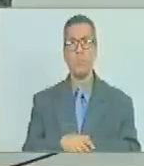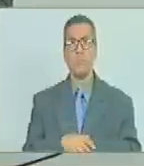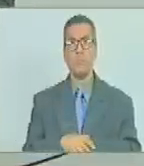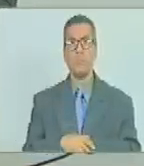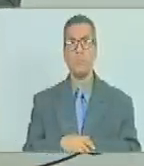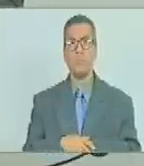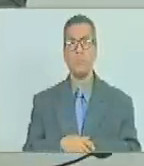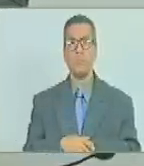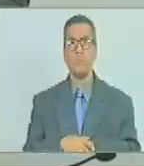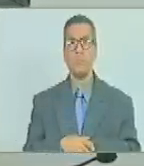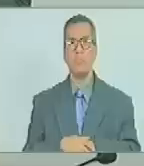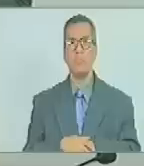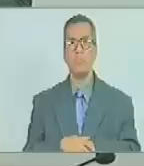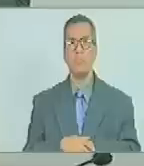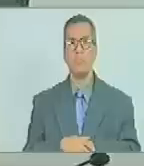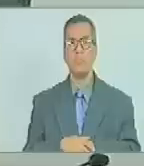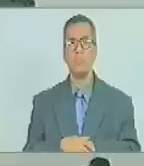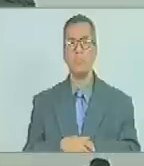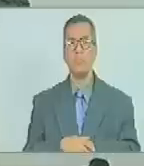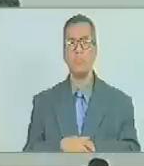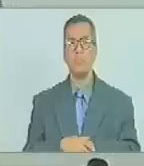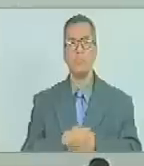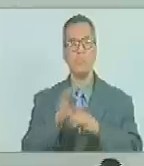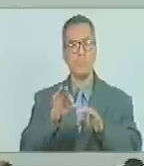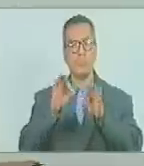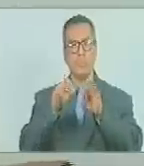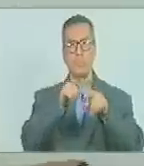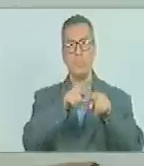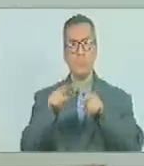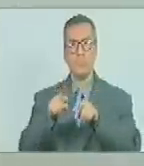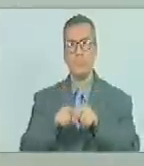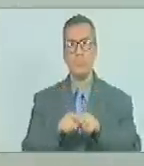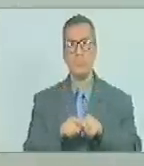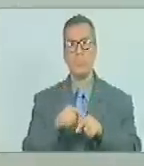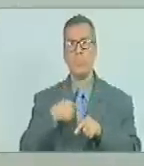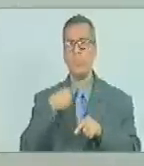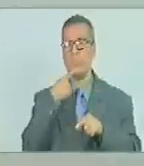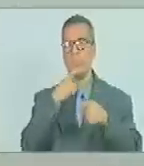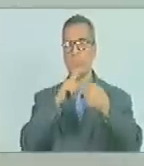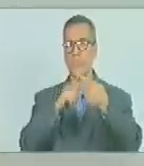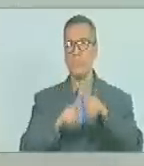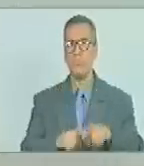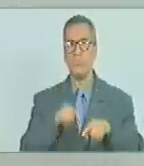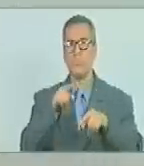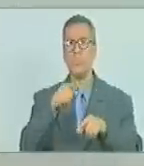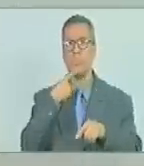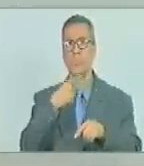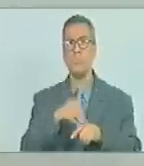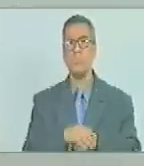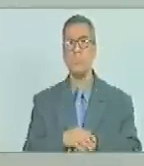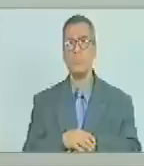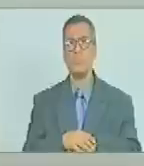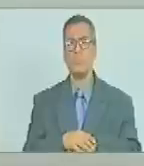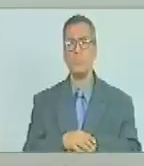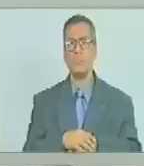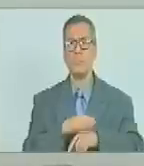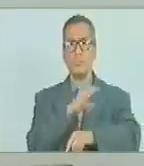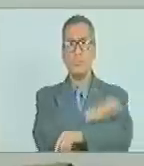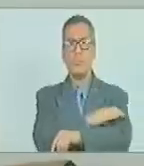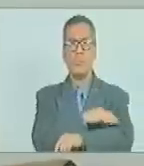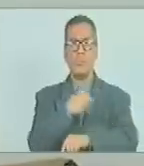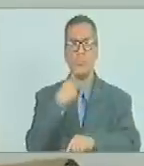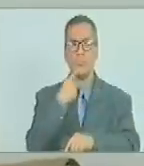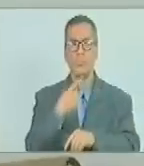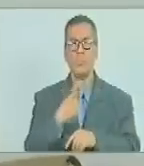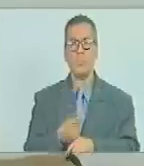y que es una especie de gurú, numerólogo, muy afecto a la oposición venezolana, se llama Luis